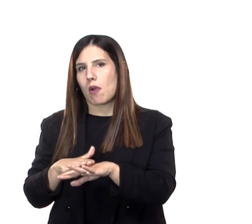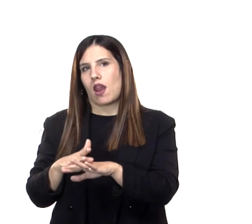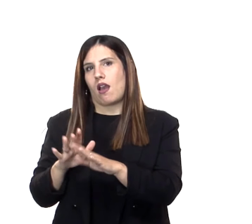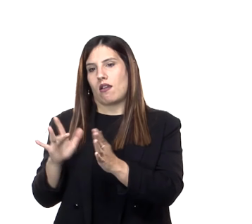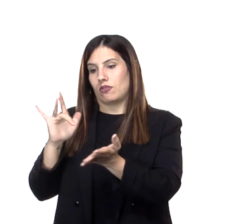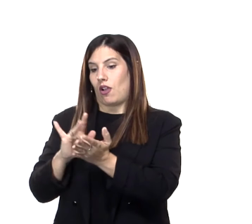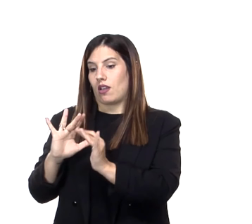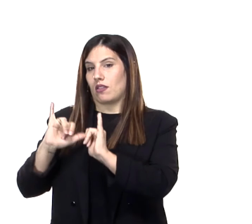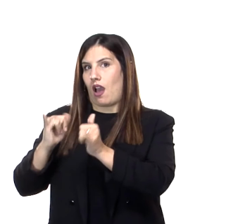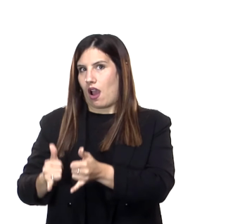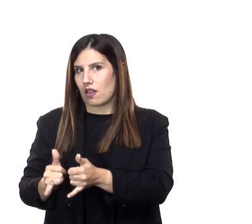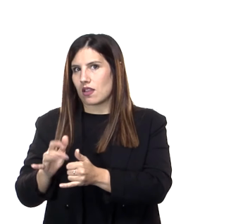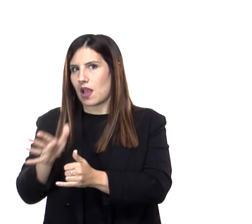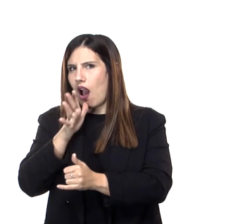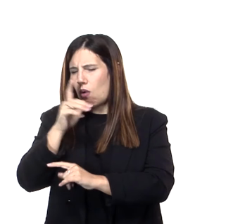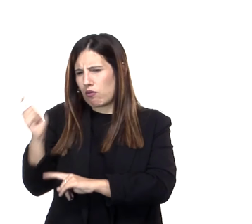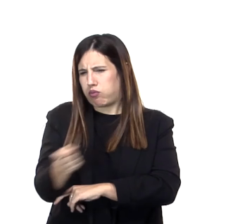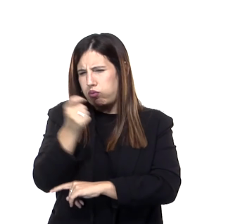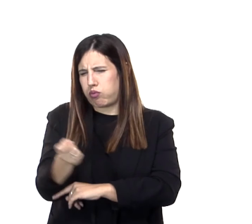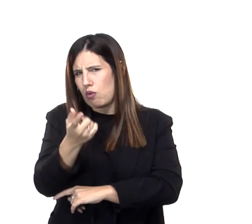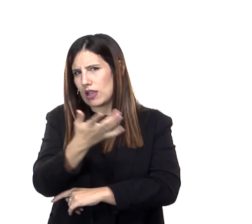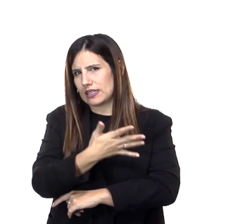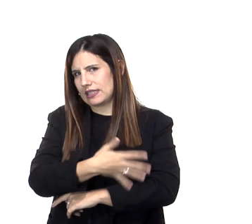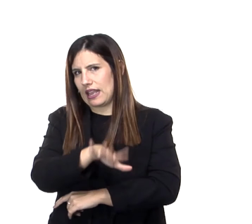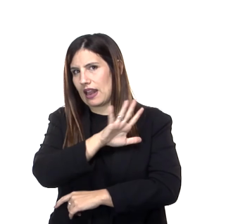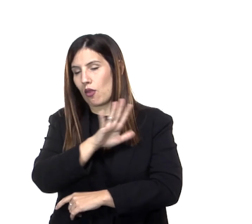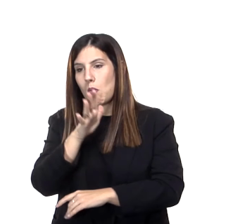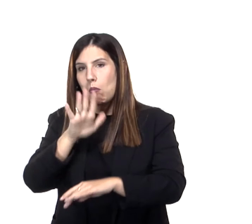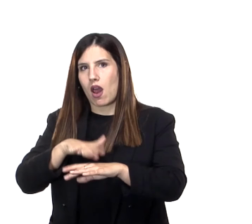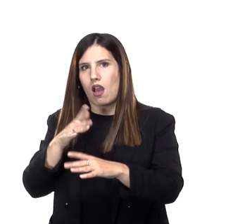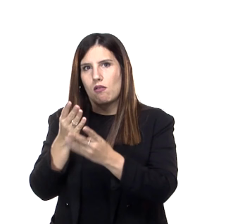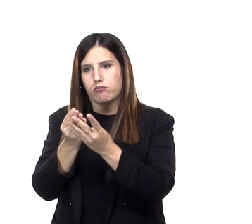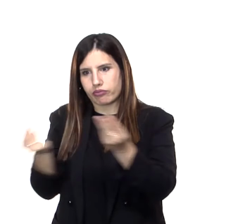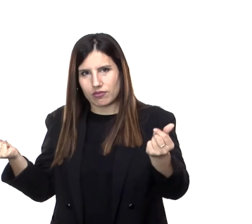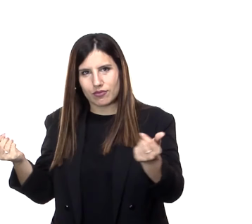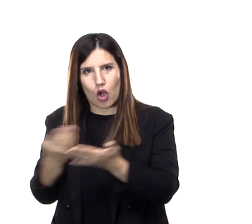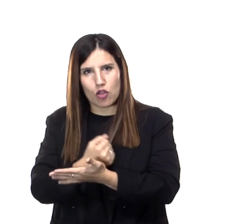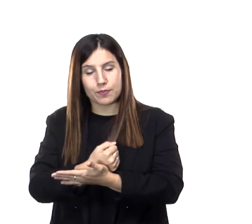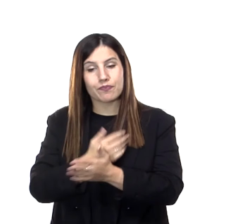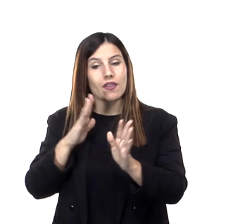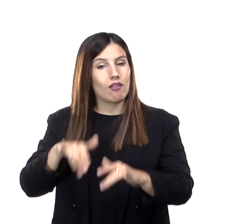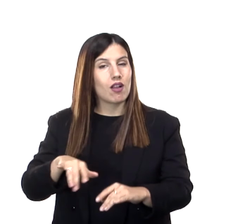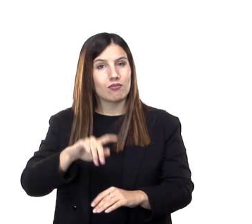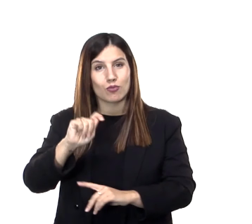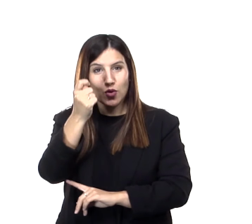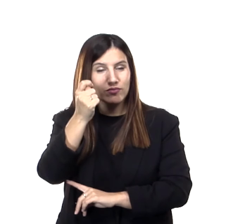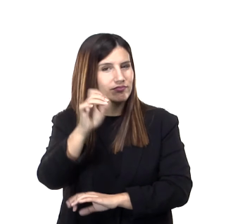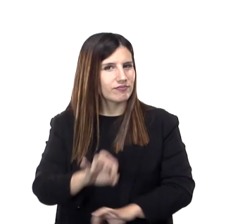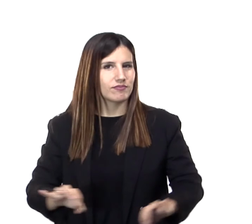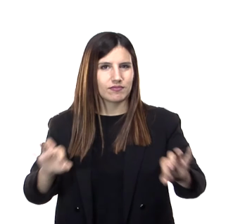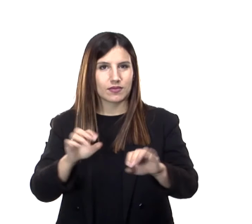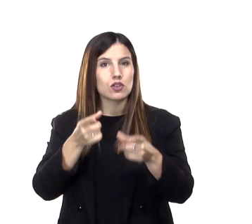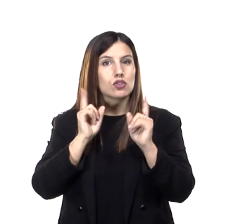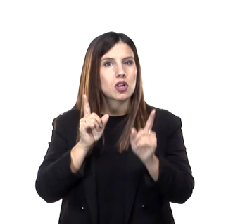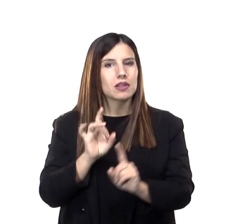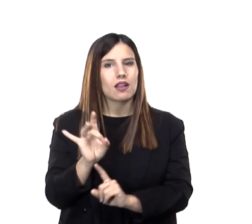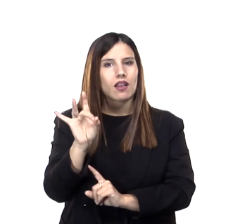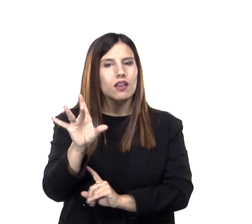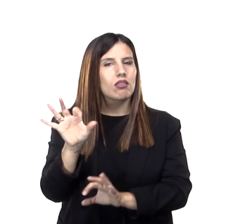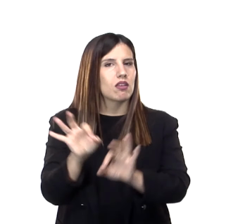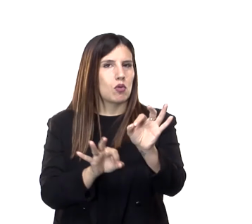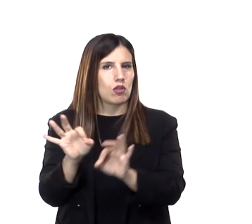más buenos documentos posibles desafortunadamente no fueron exitosos solamente lograron destruir un 15 por ciento de